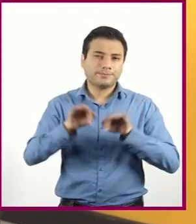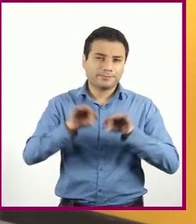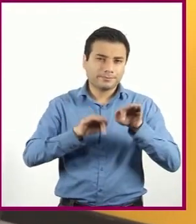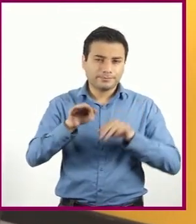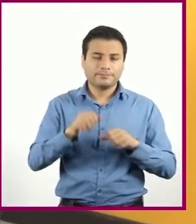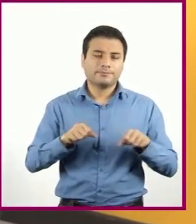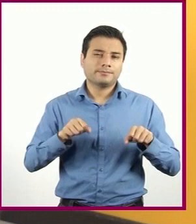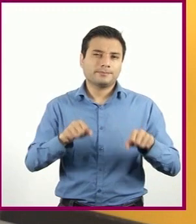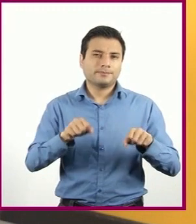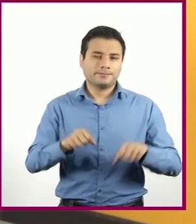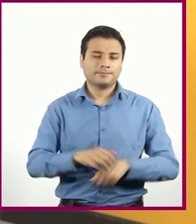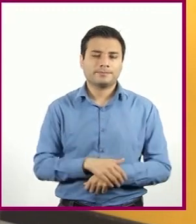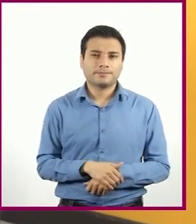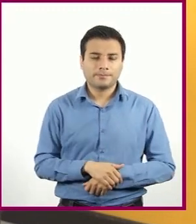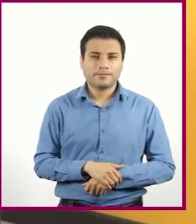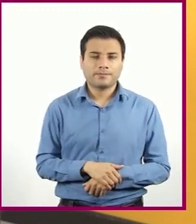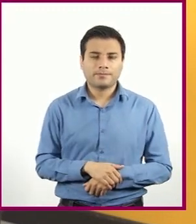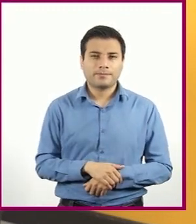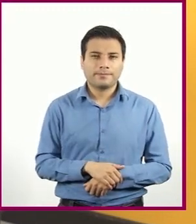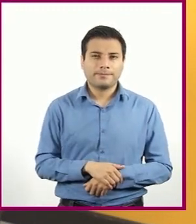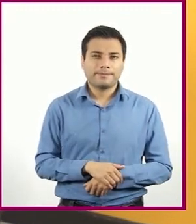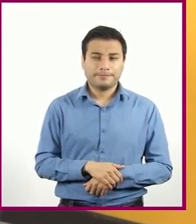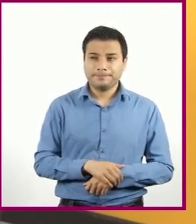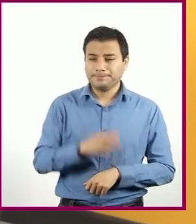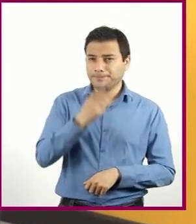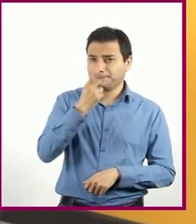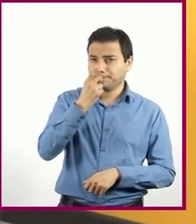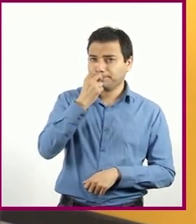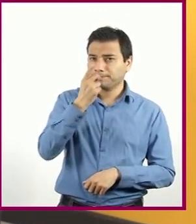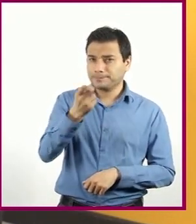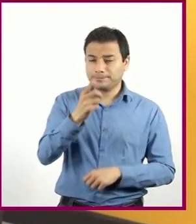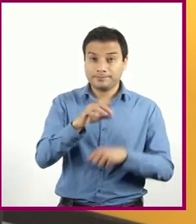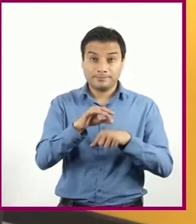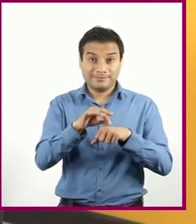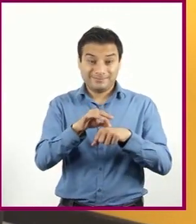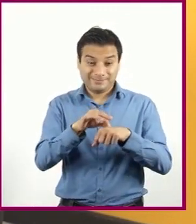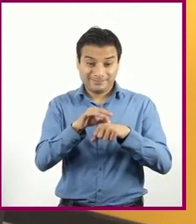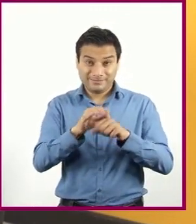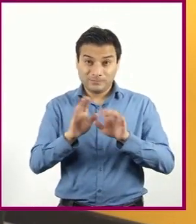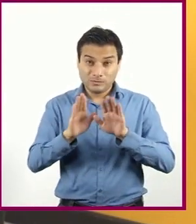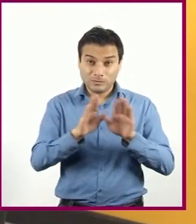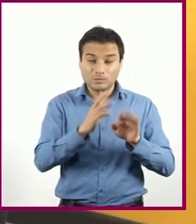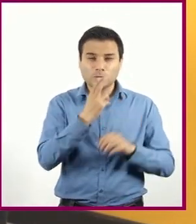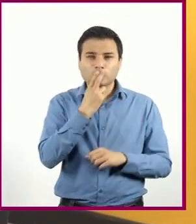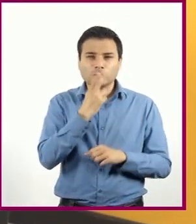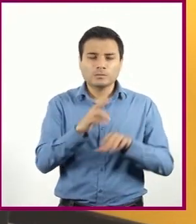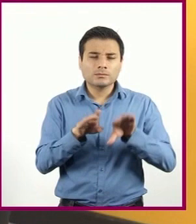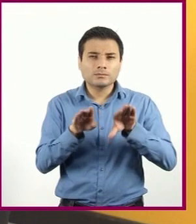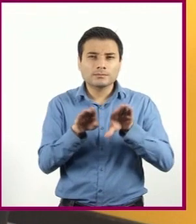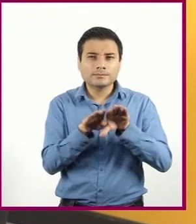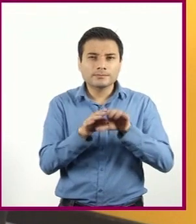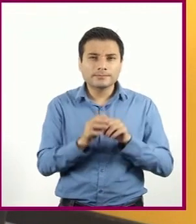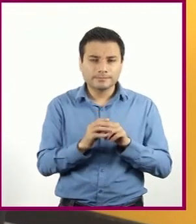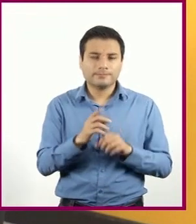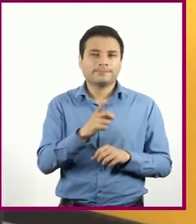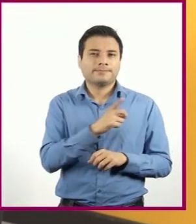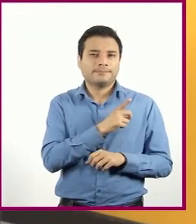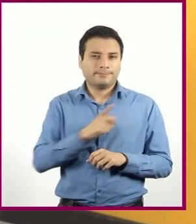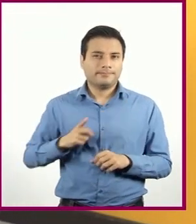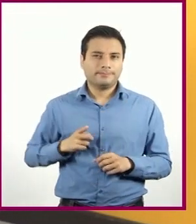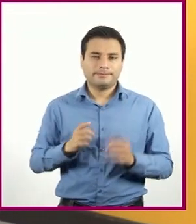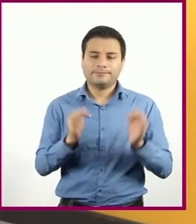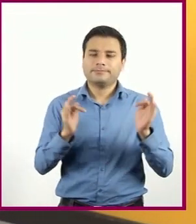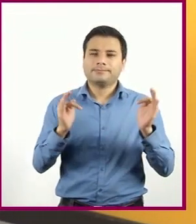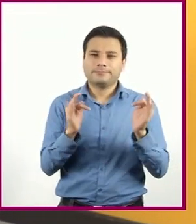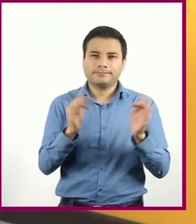un supermercado. Le han explicado que para que la carne se conserve en buen estado, debe mantenerse en refrigeración